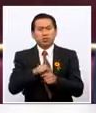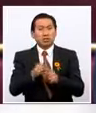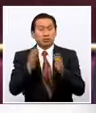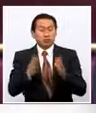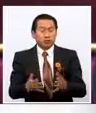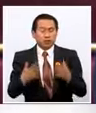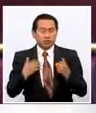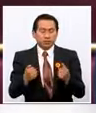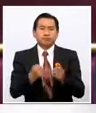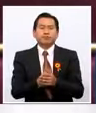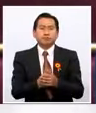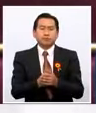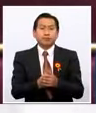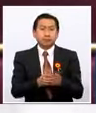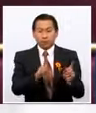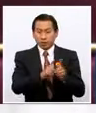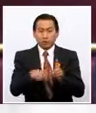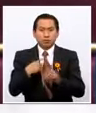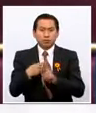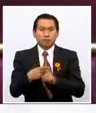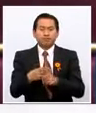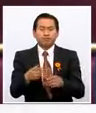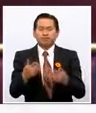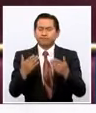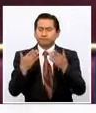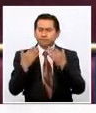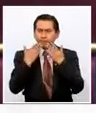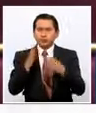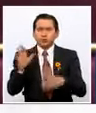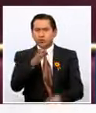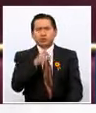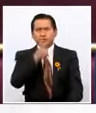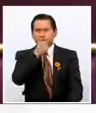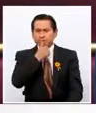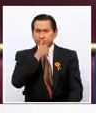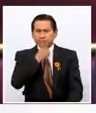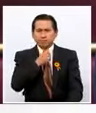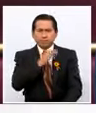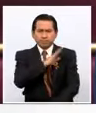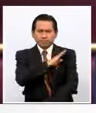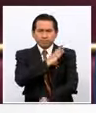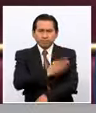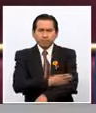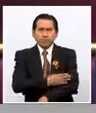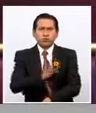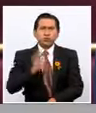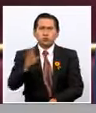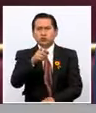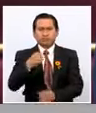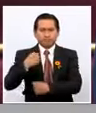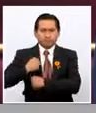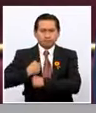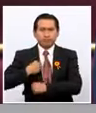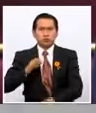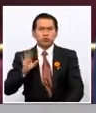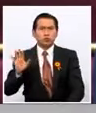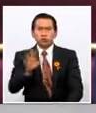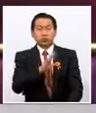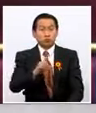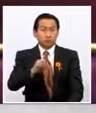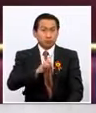a la vez quiero agradecer el esfuerzo de las fuerzas armadas de la policía boliviana